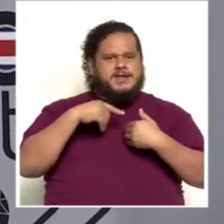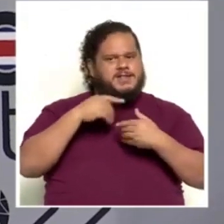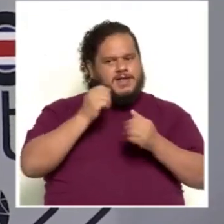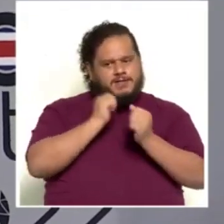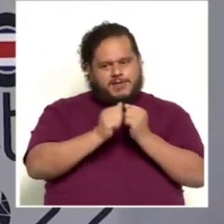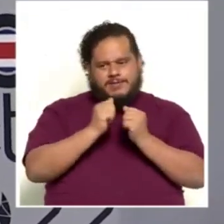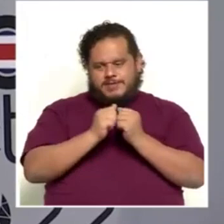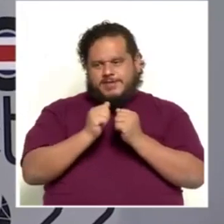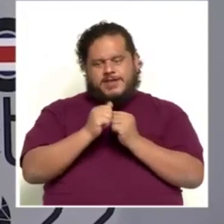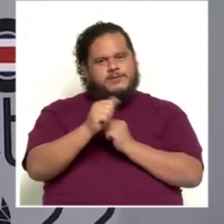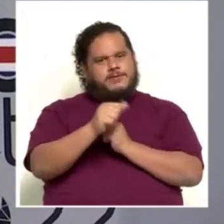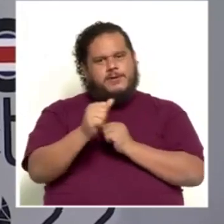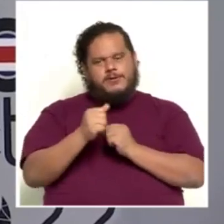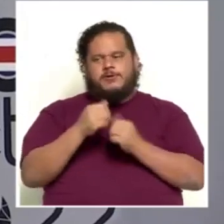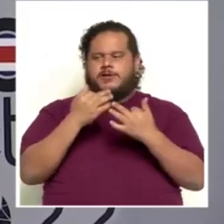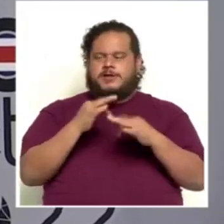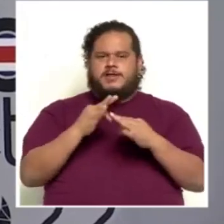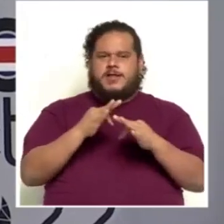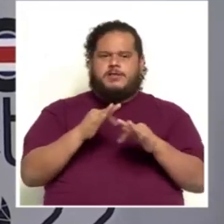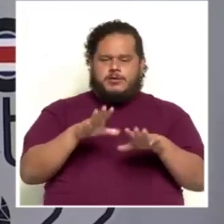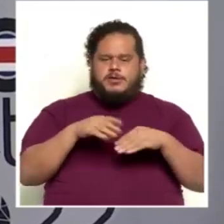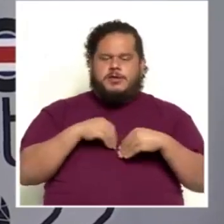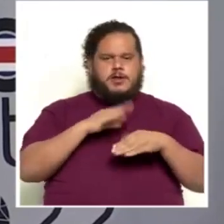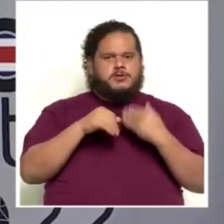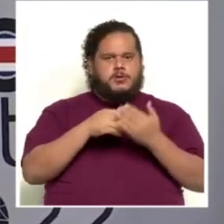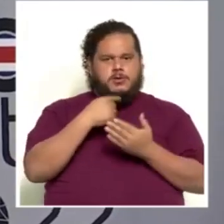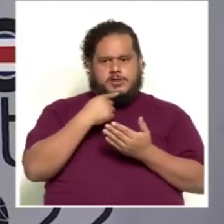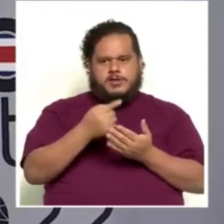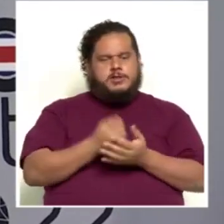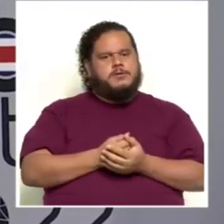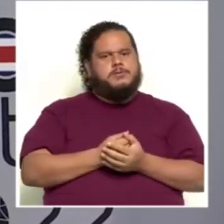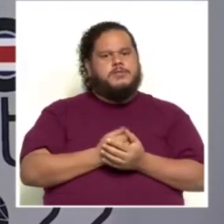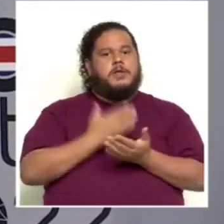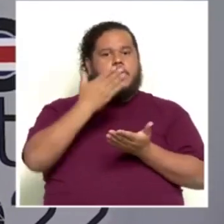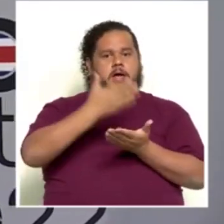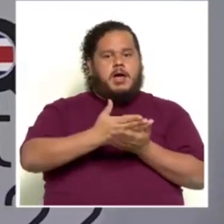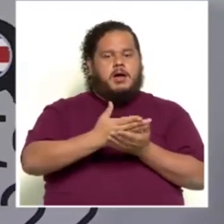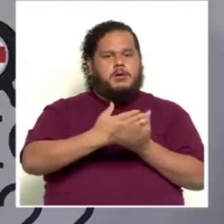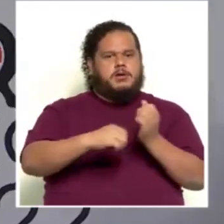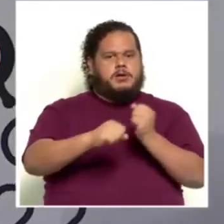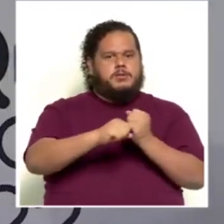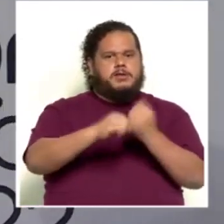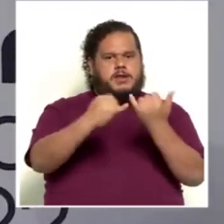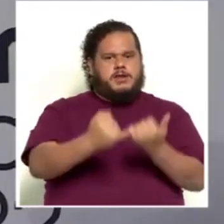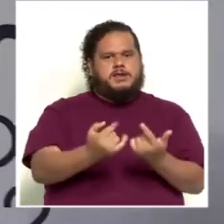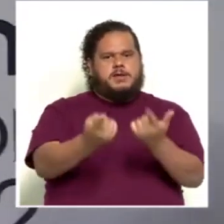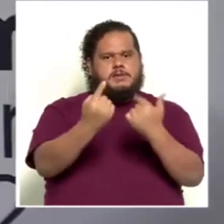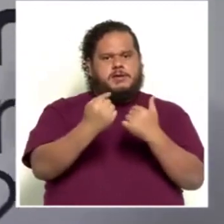estómago a otro y tratando de asimilar todo lo que se dijo. Nos vamos a un corte y ya venimos.